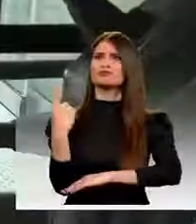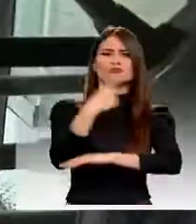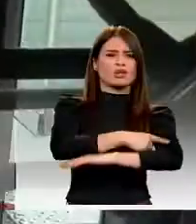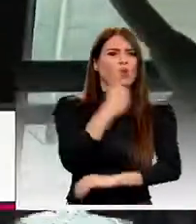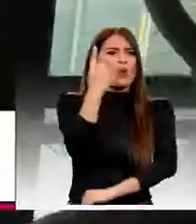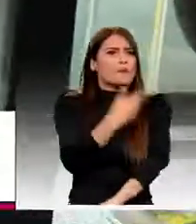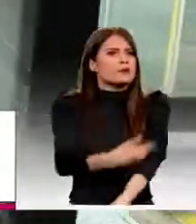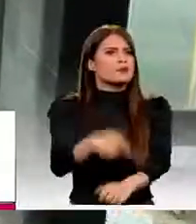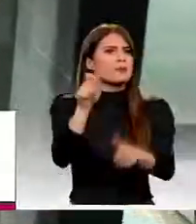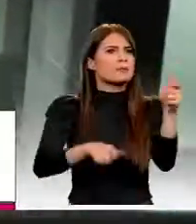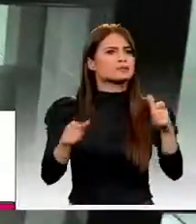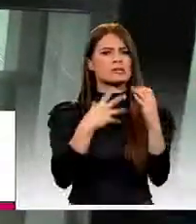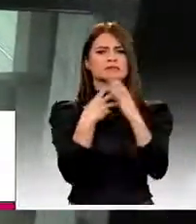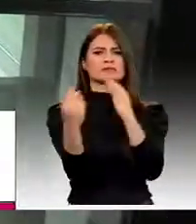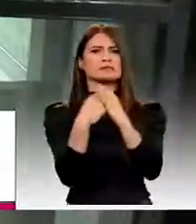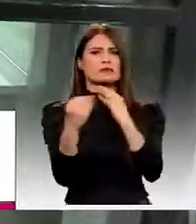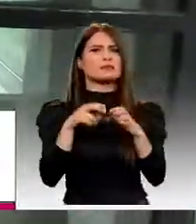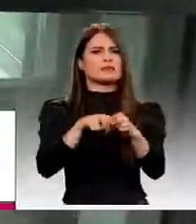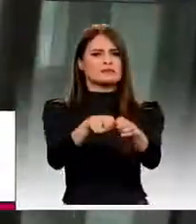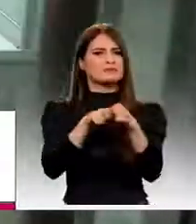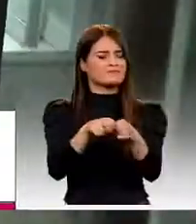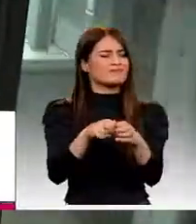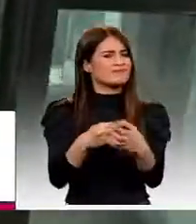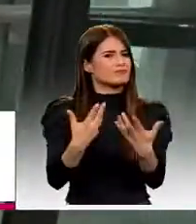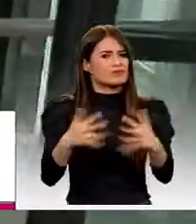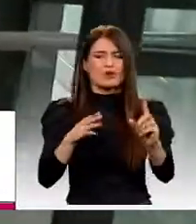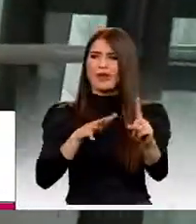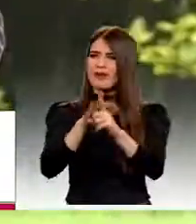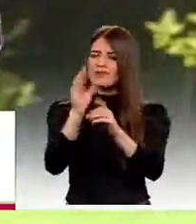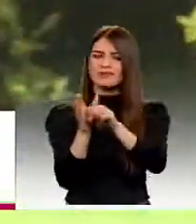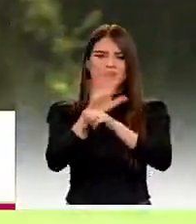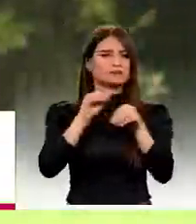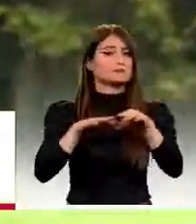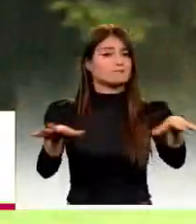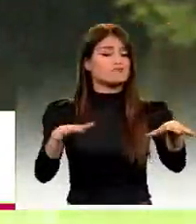insostenible en medio de la amenaza del coronavirus. El 27 de